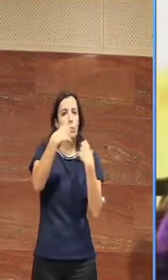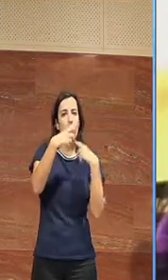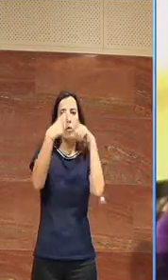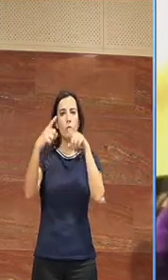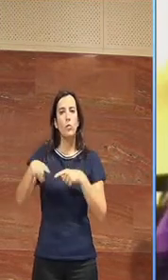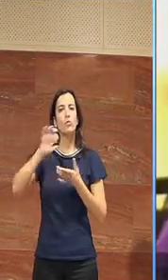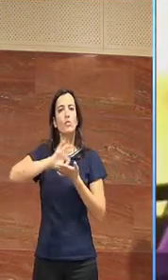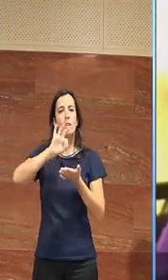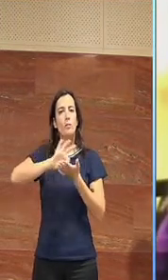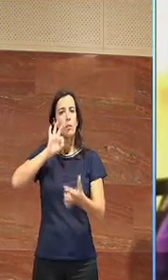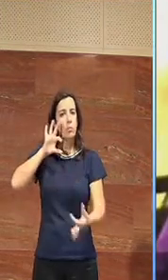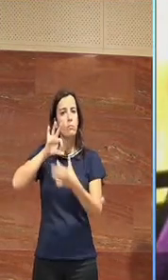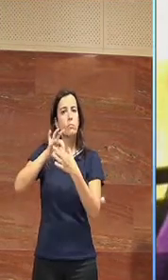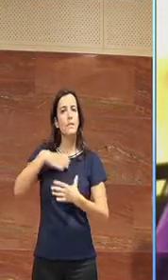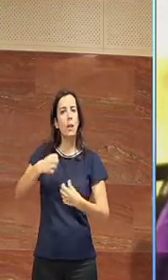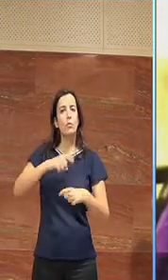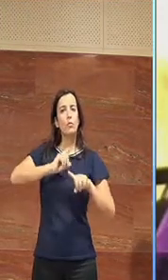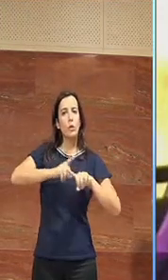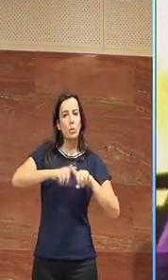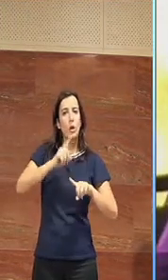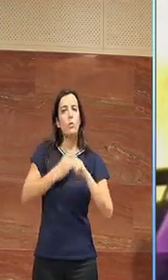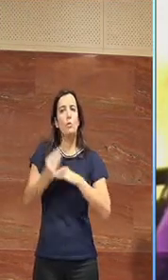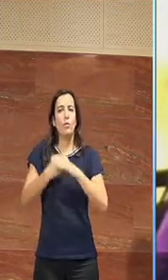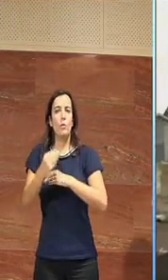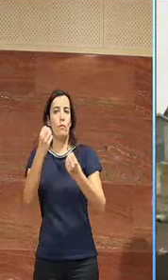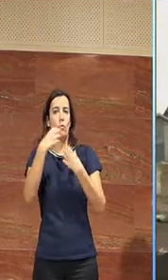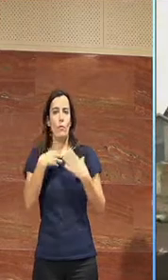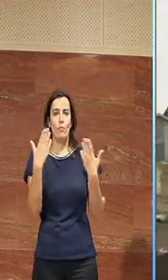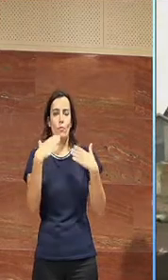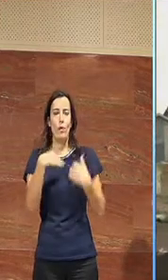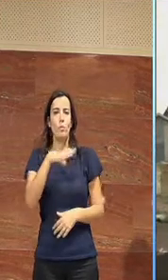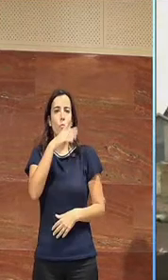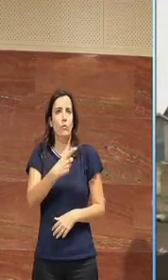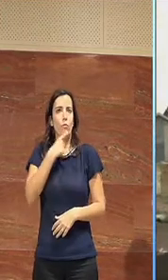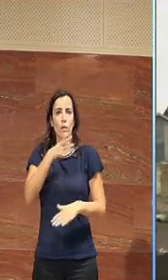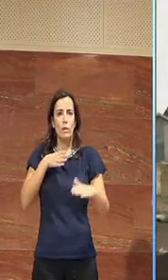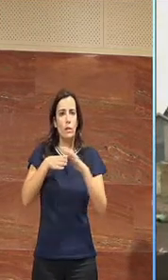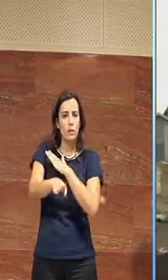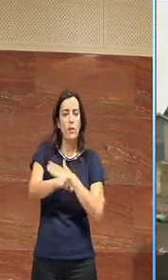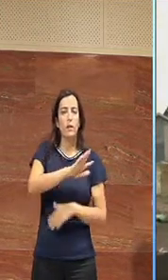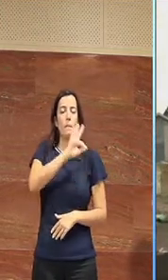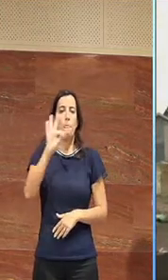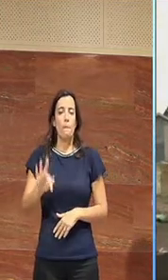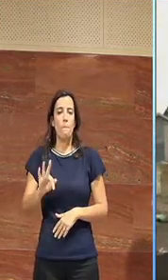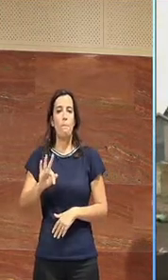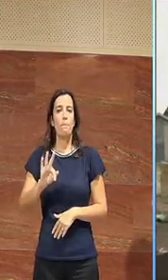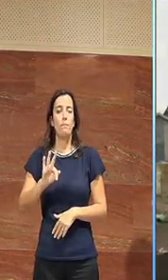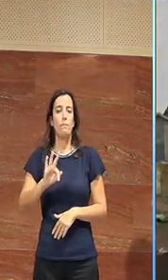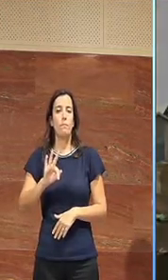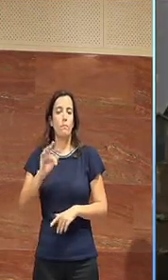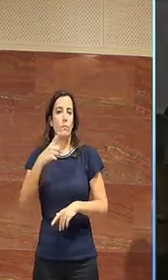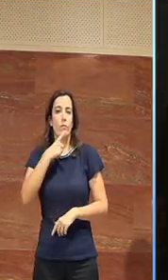y servicios relacionados con la salud sexual y reproductiva, por dificultades de accesibilidad, estigma y discriminación.